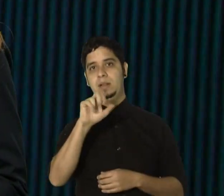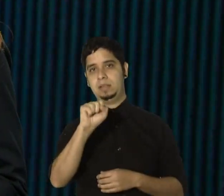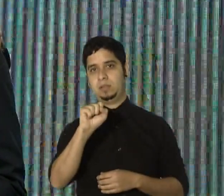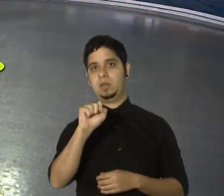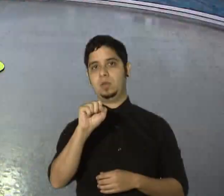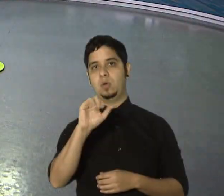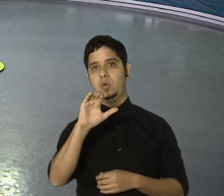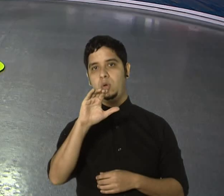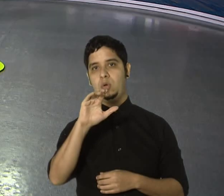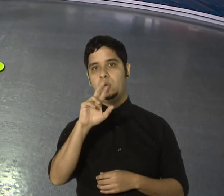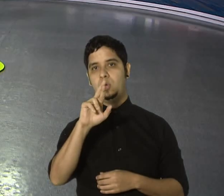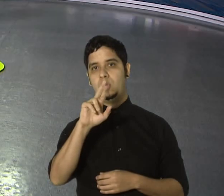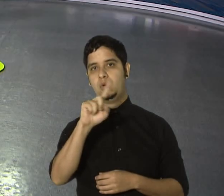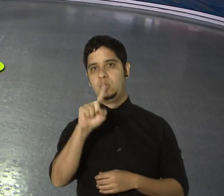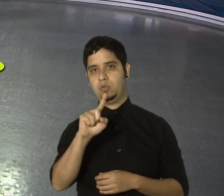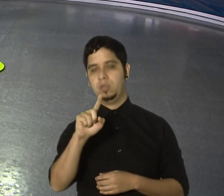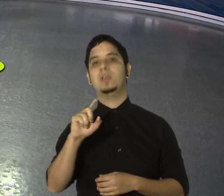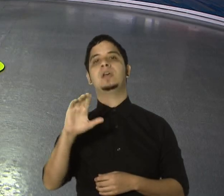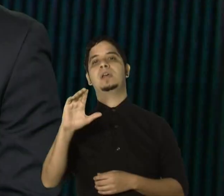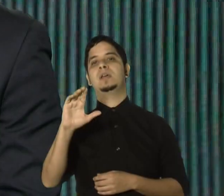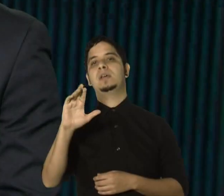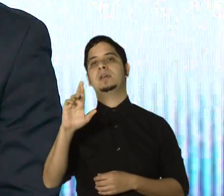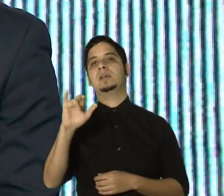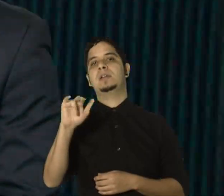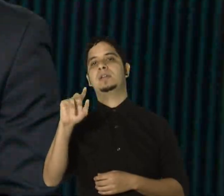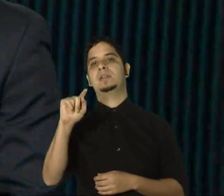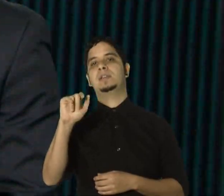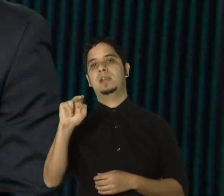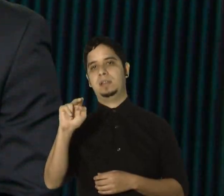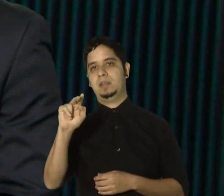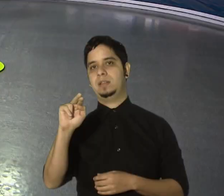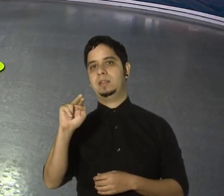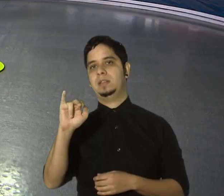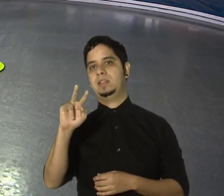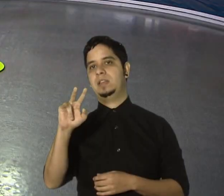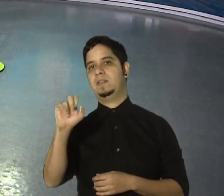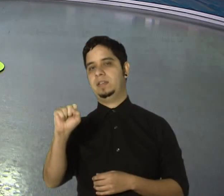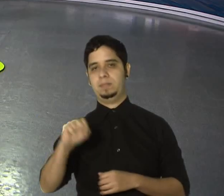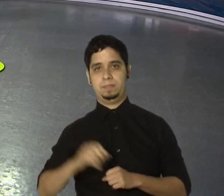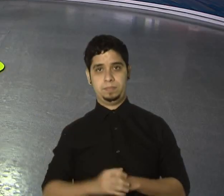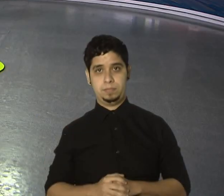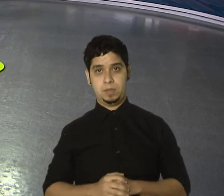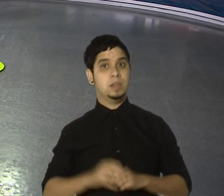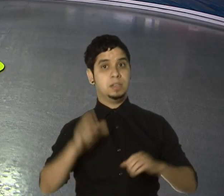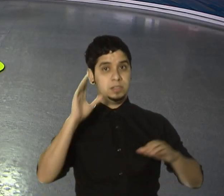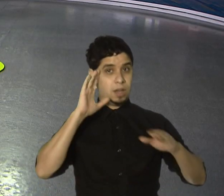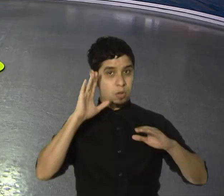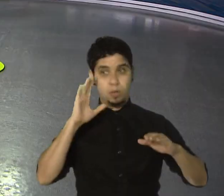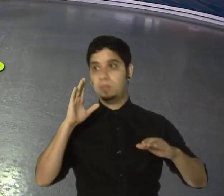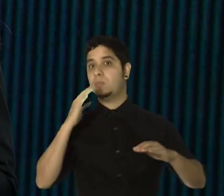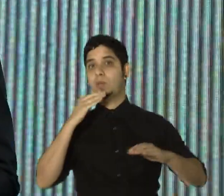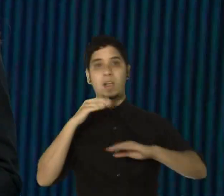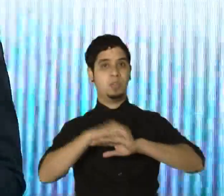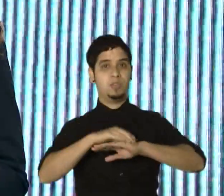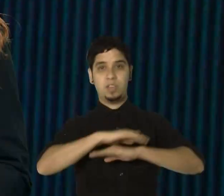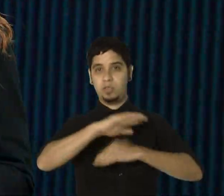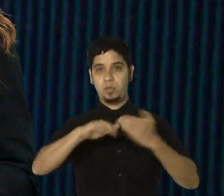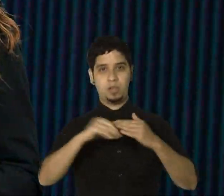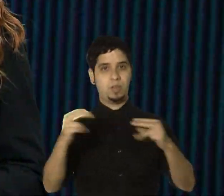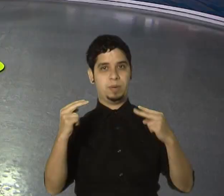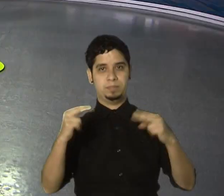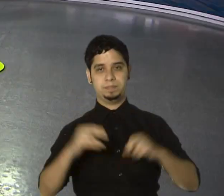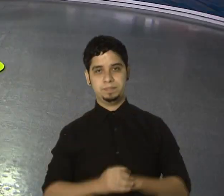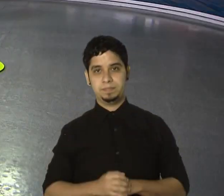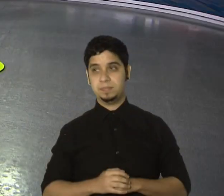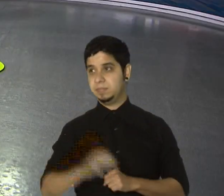Cristian Nieves, agentes del FBI. Saludos, Limaris. Buenas noches, teniente, y buenas noches al público que nos está viendo. Saludos,